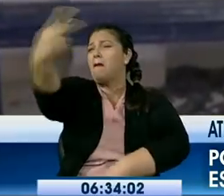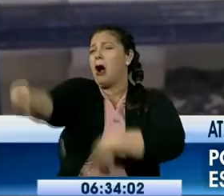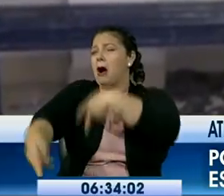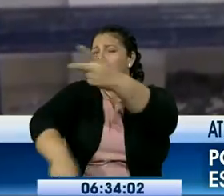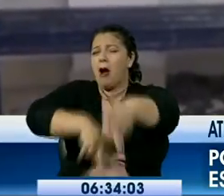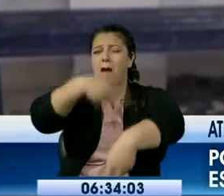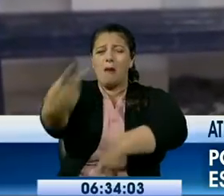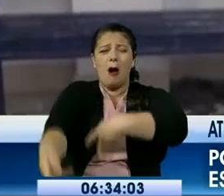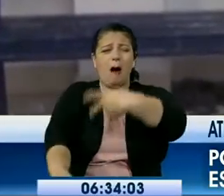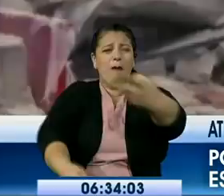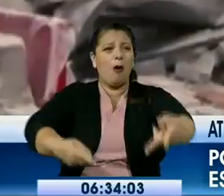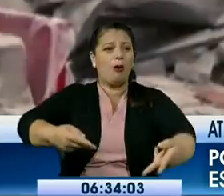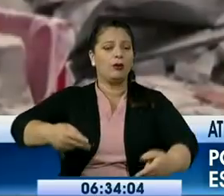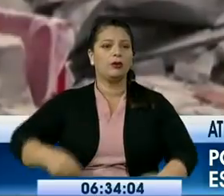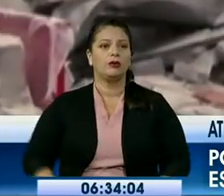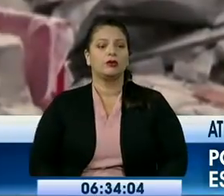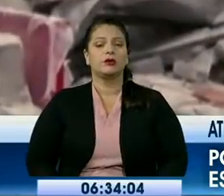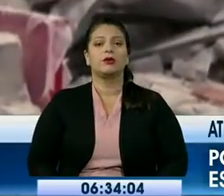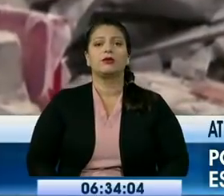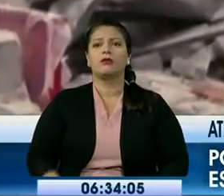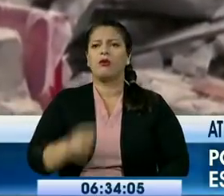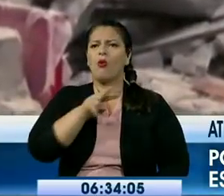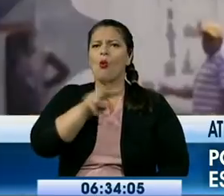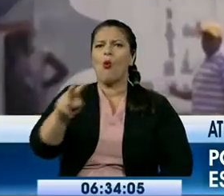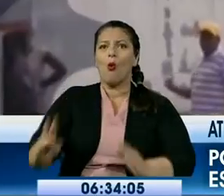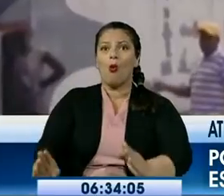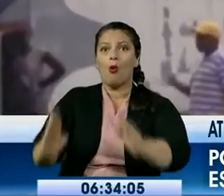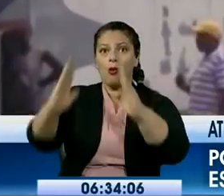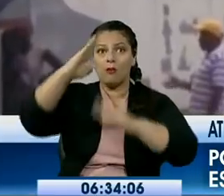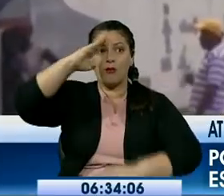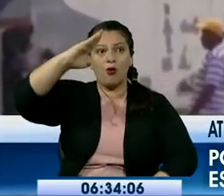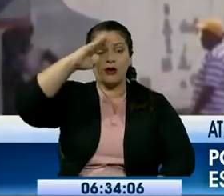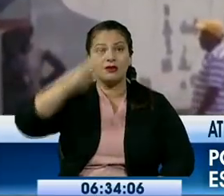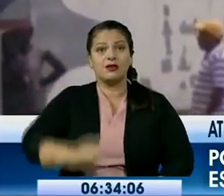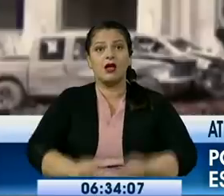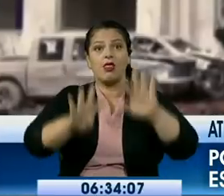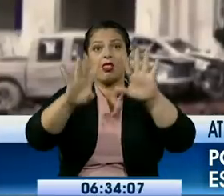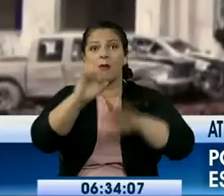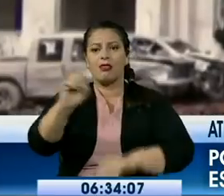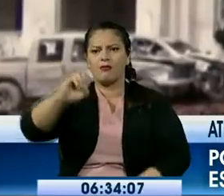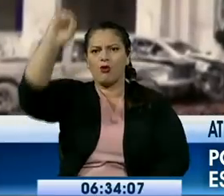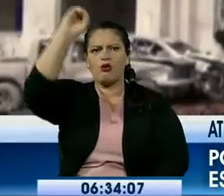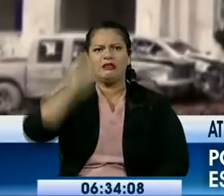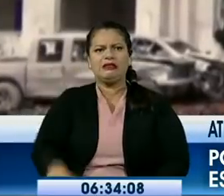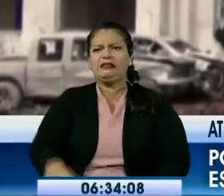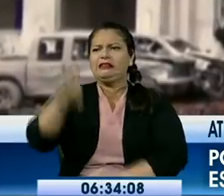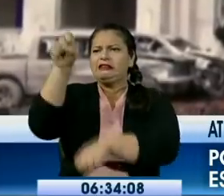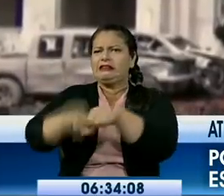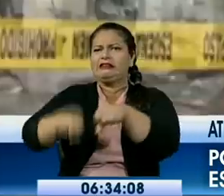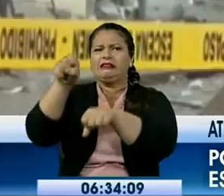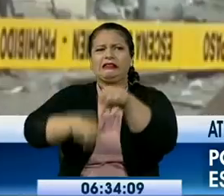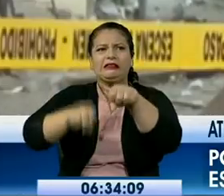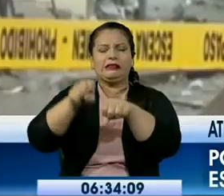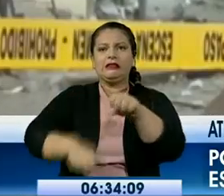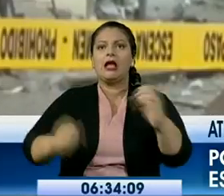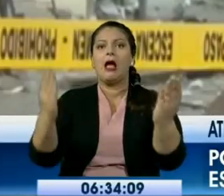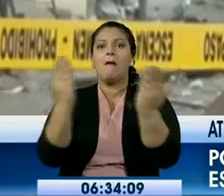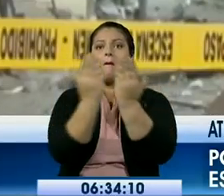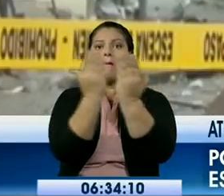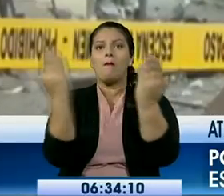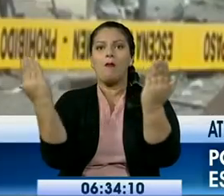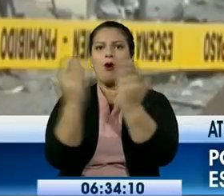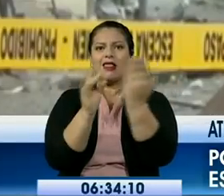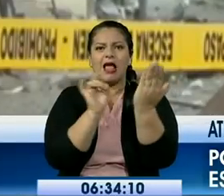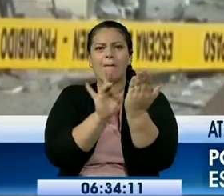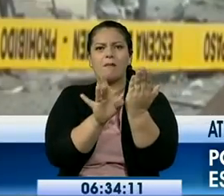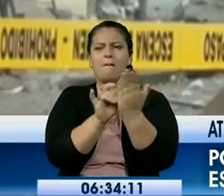cuartel. Cerca del 90% sufrió daños en ventanales, estanterías, puertas y techos. Los objetivos son claros: